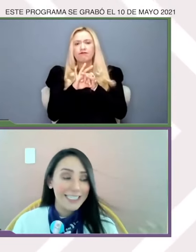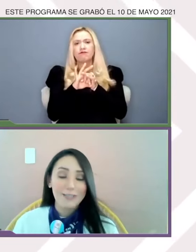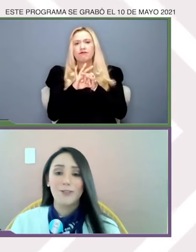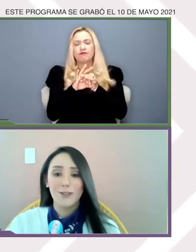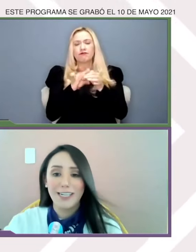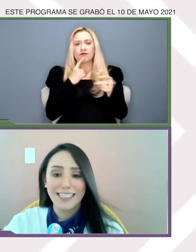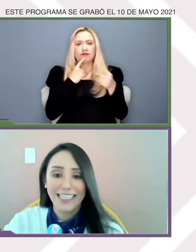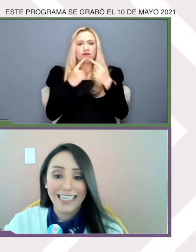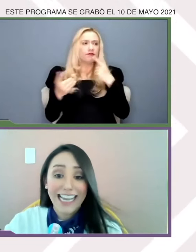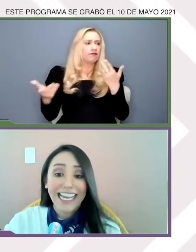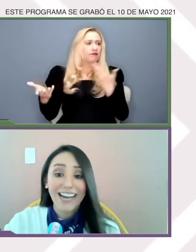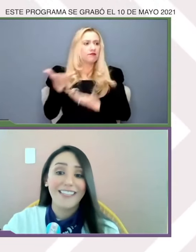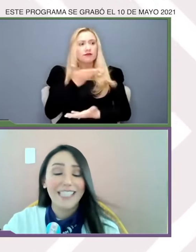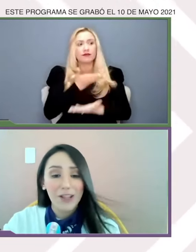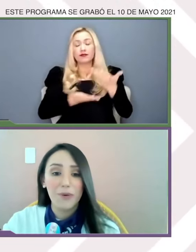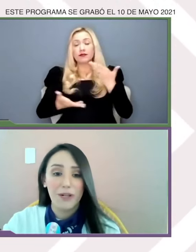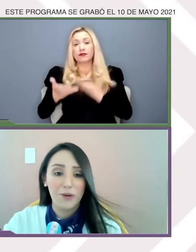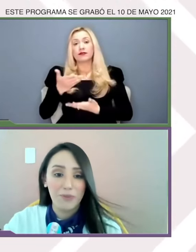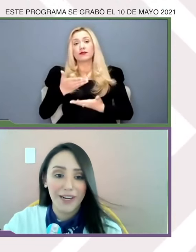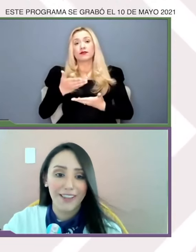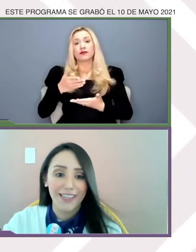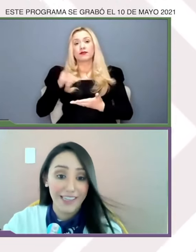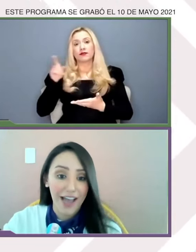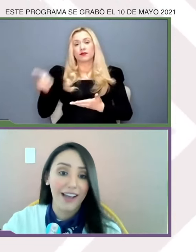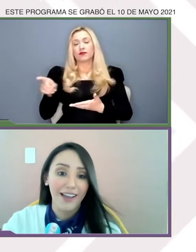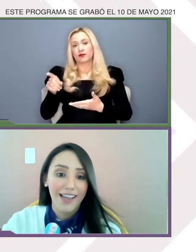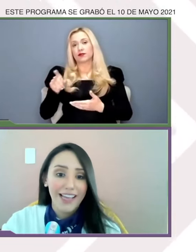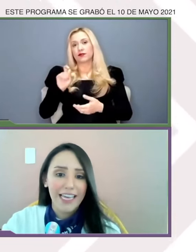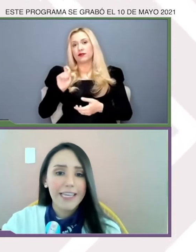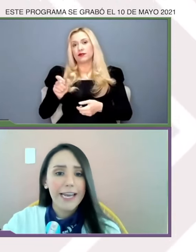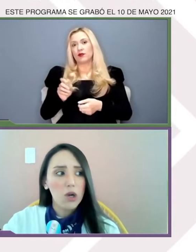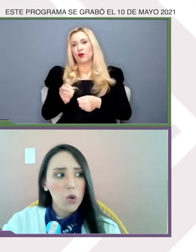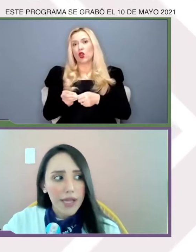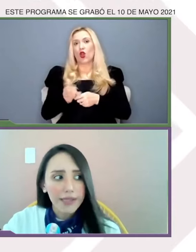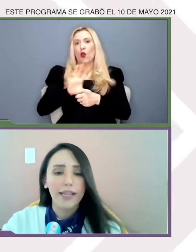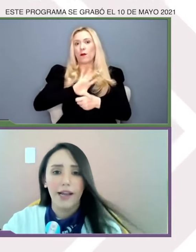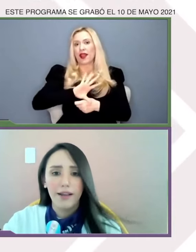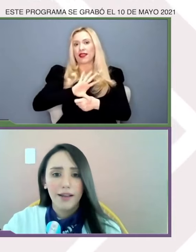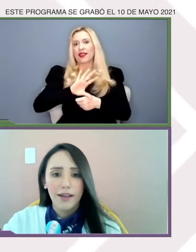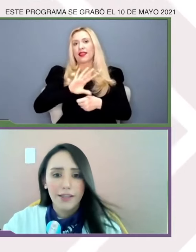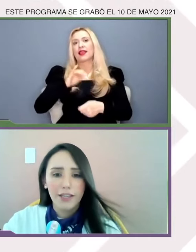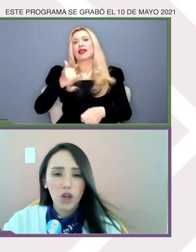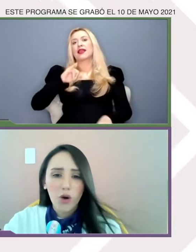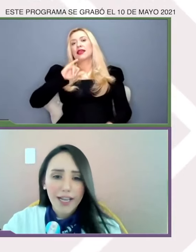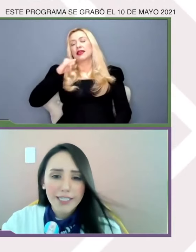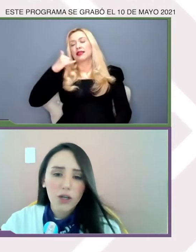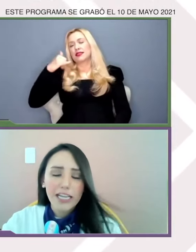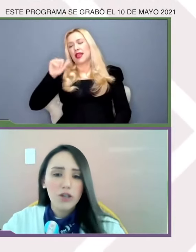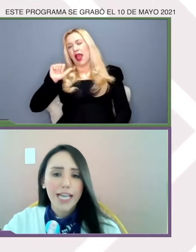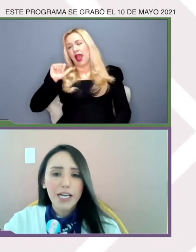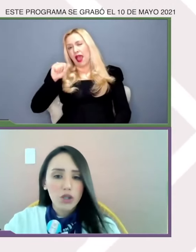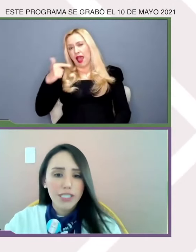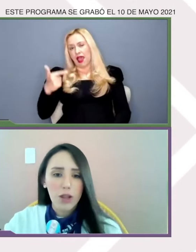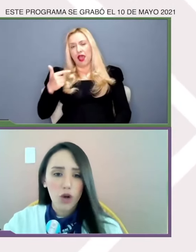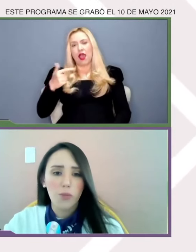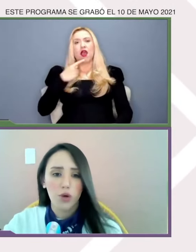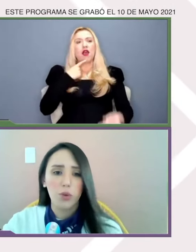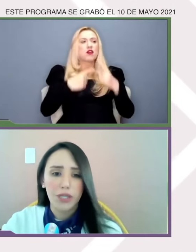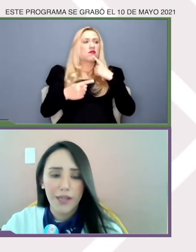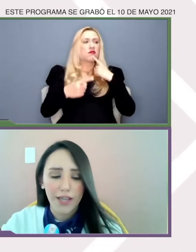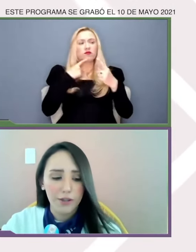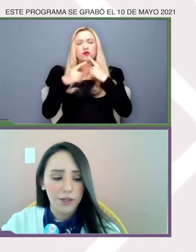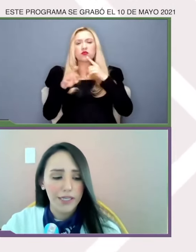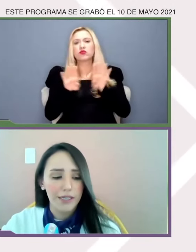todas estas instituciones y encabezado por el COPRED y YAG, que diera cuenta de todo esto que nos ha cruzado